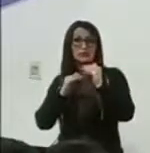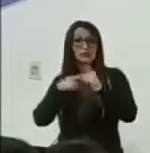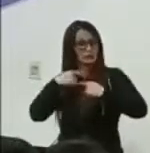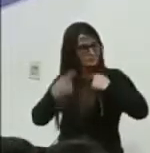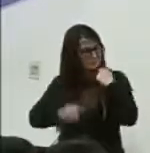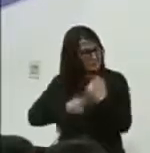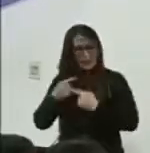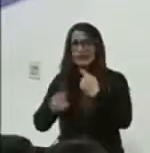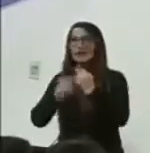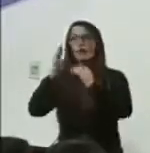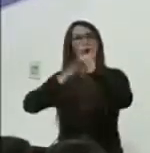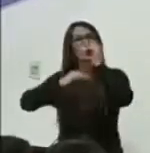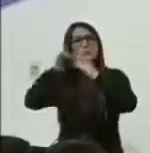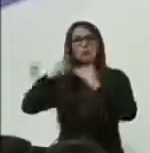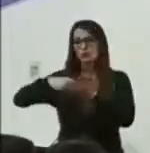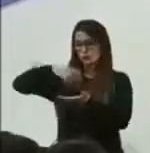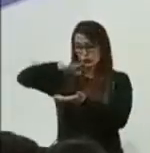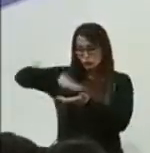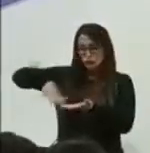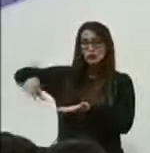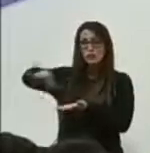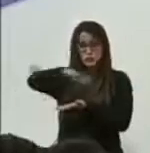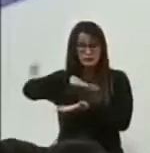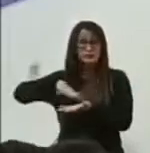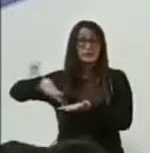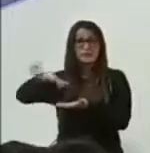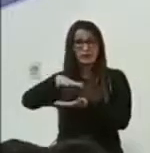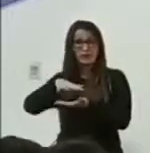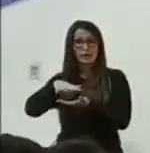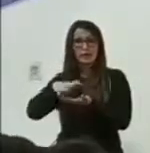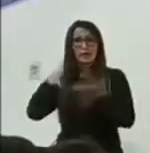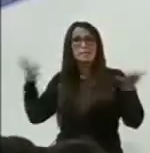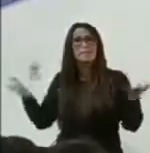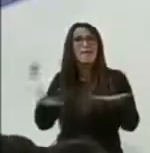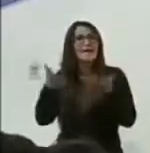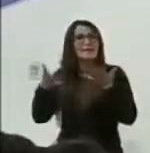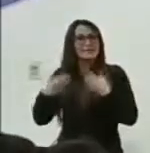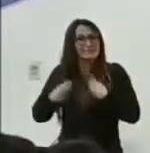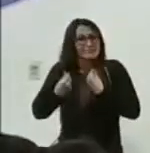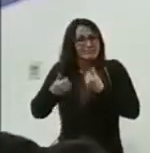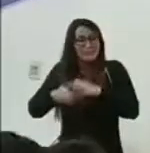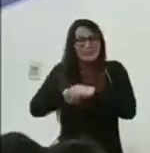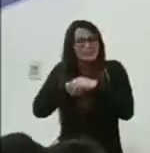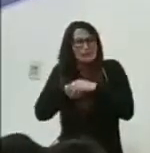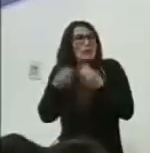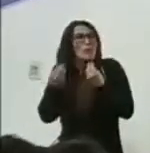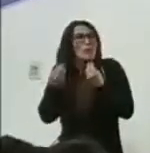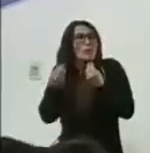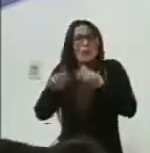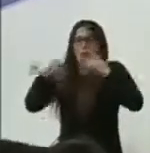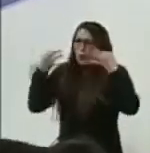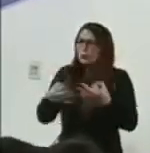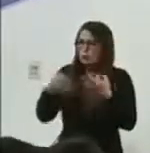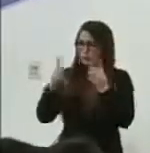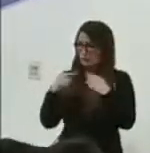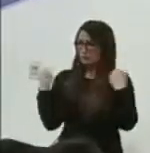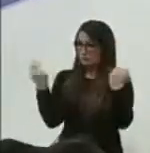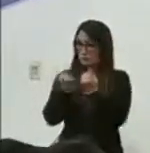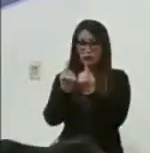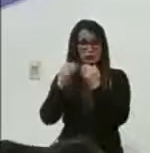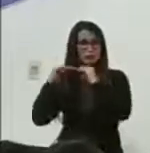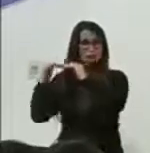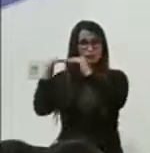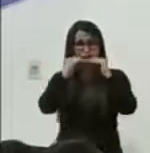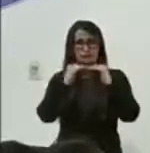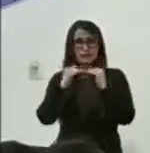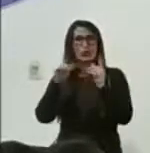de seguir construyendo una sociedad más amigable, más justa, donde